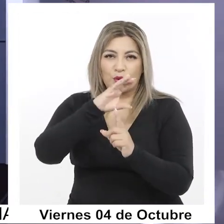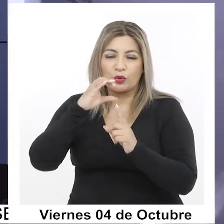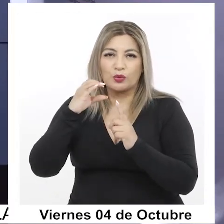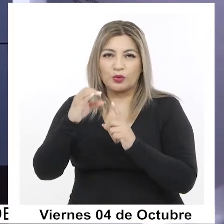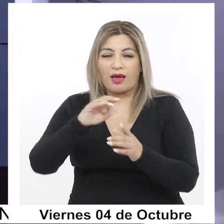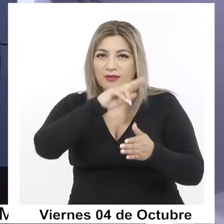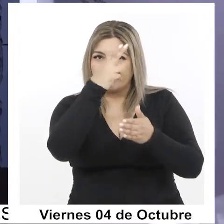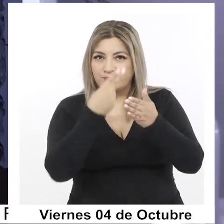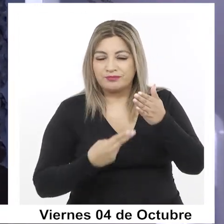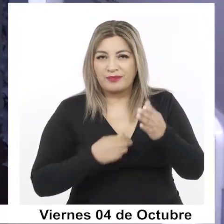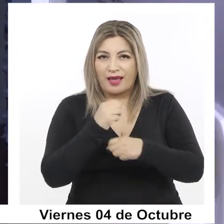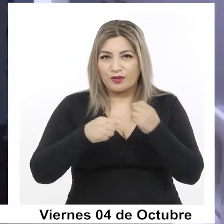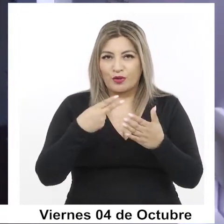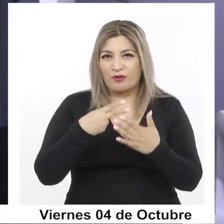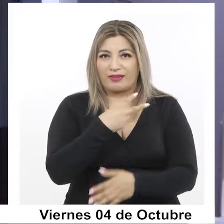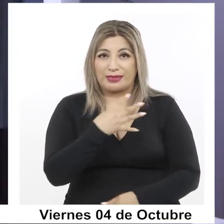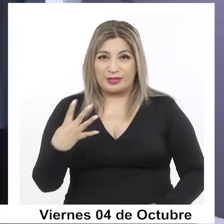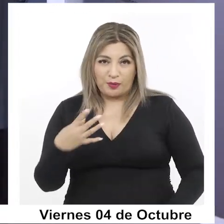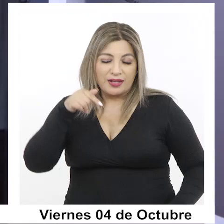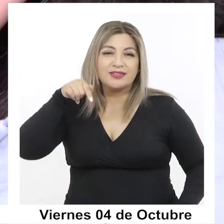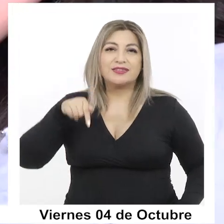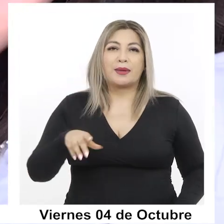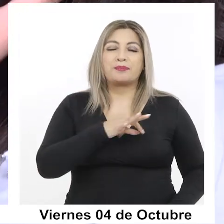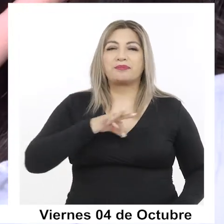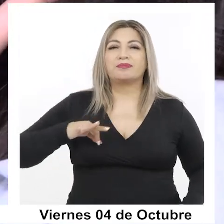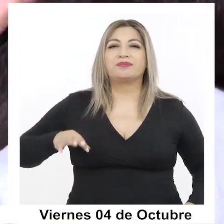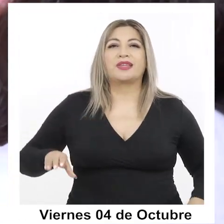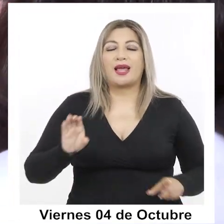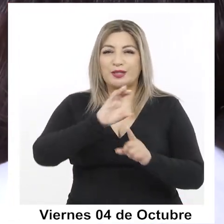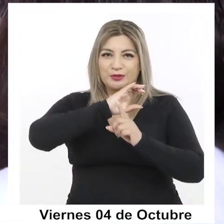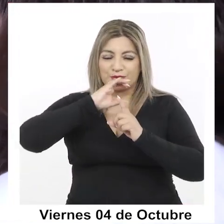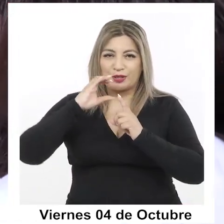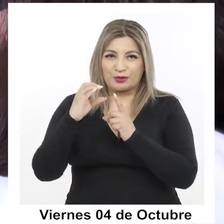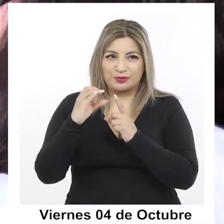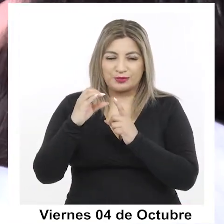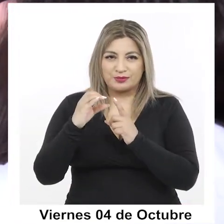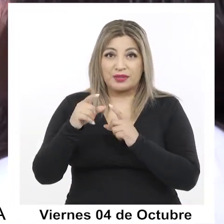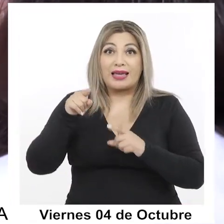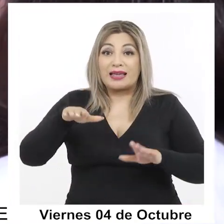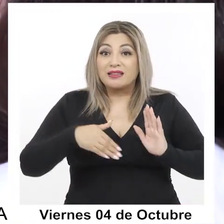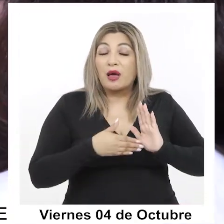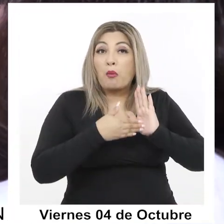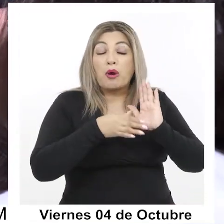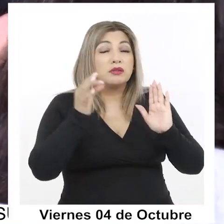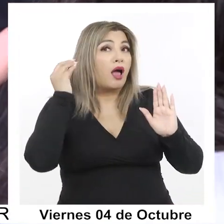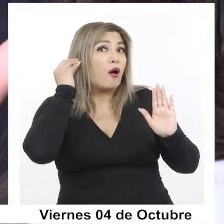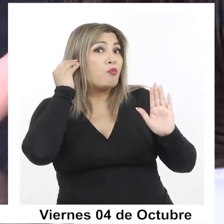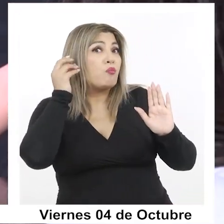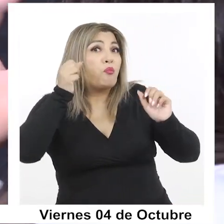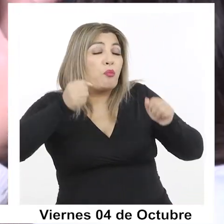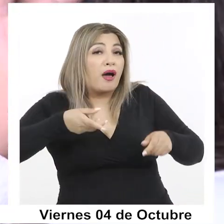y las Artes 2024 del Ministerio de Cultura. La muestra puede ser